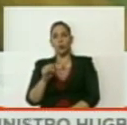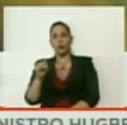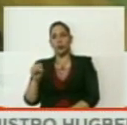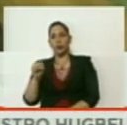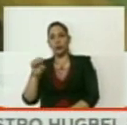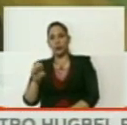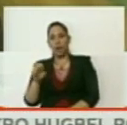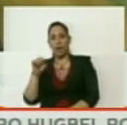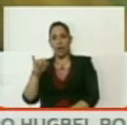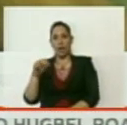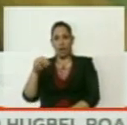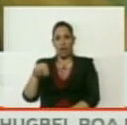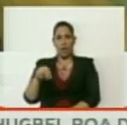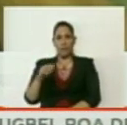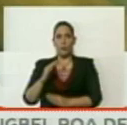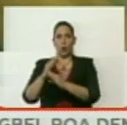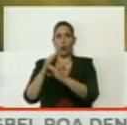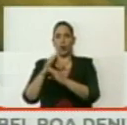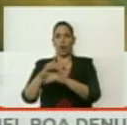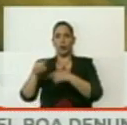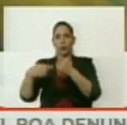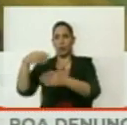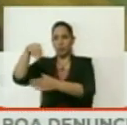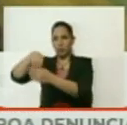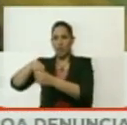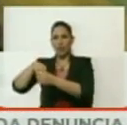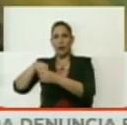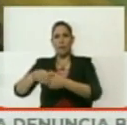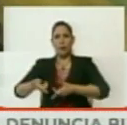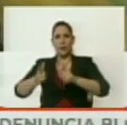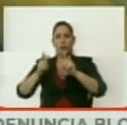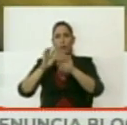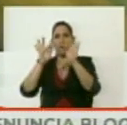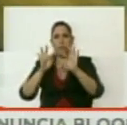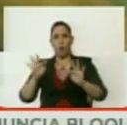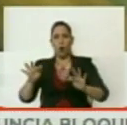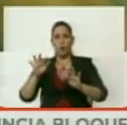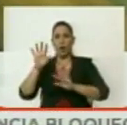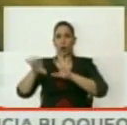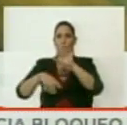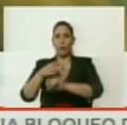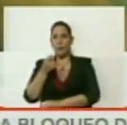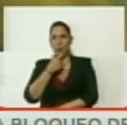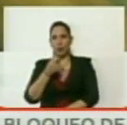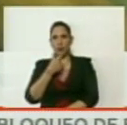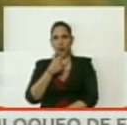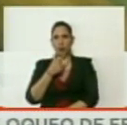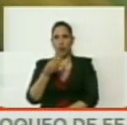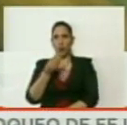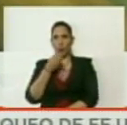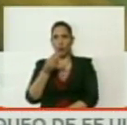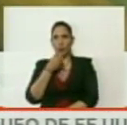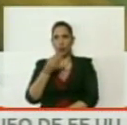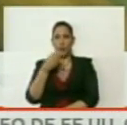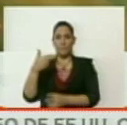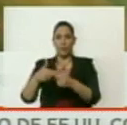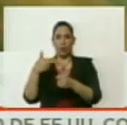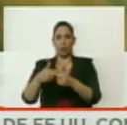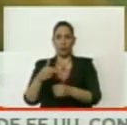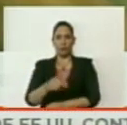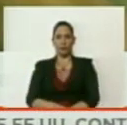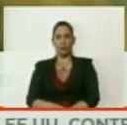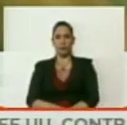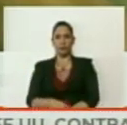bloqueado y luego invadido, se le permitió un mecanismo de compra de medicinas y de alimentos por petróleo.